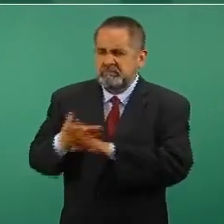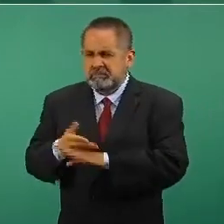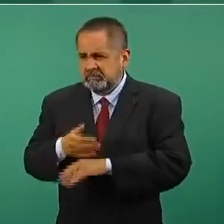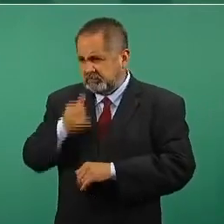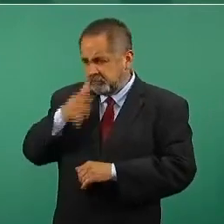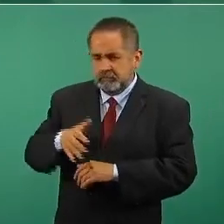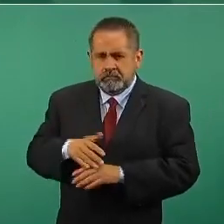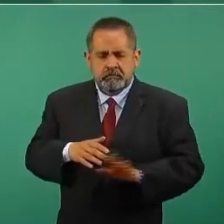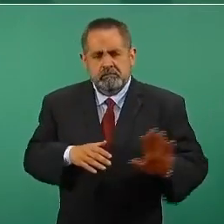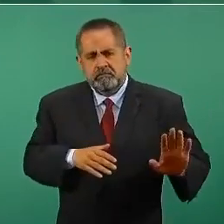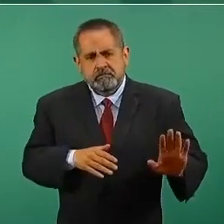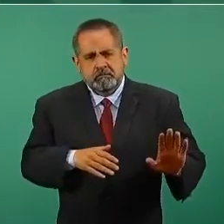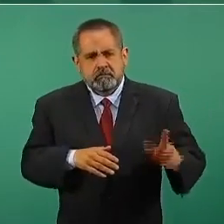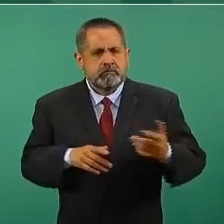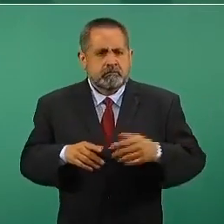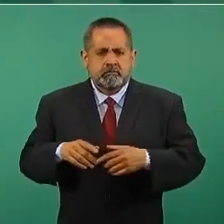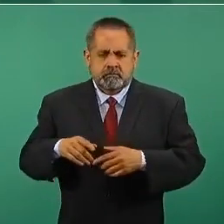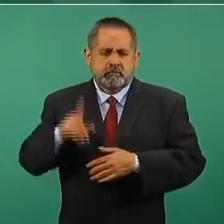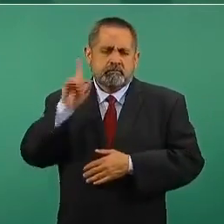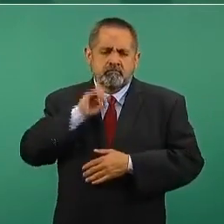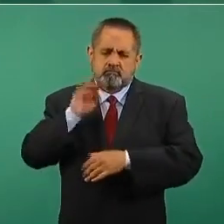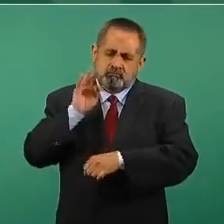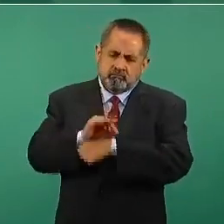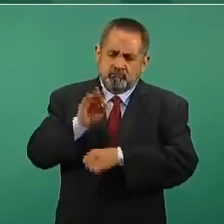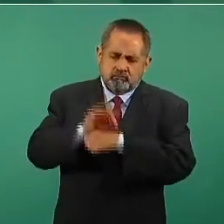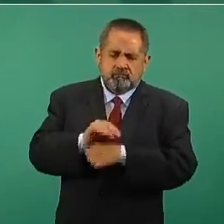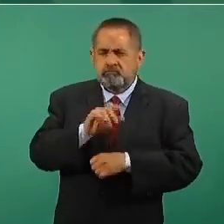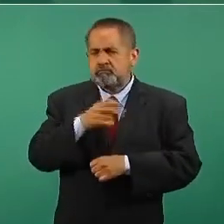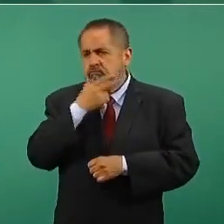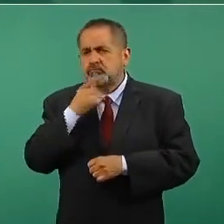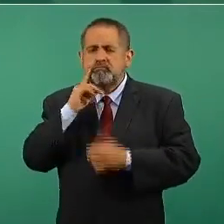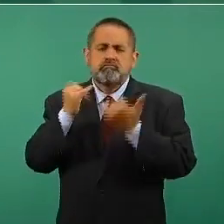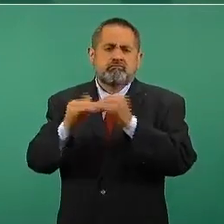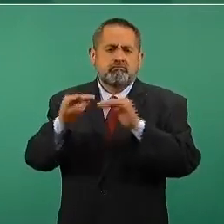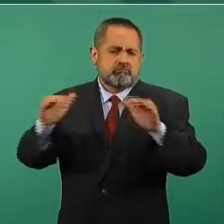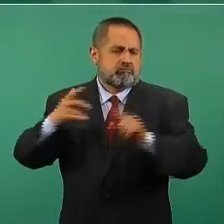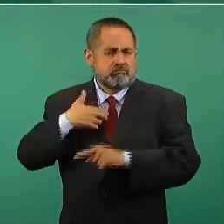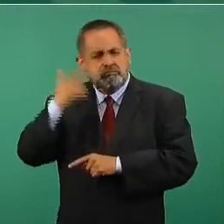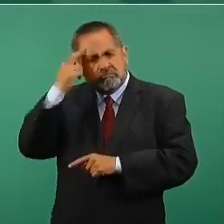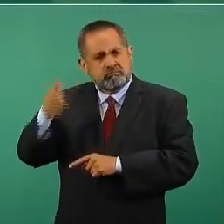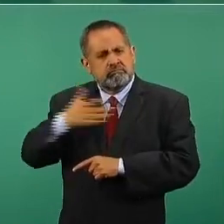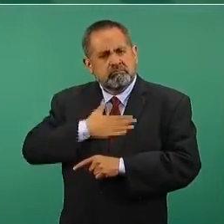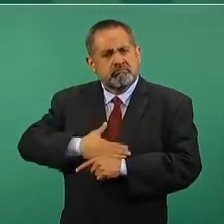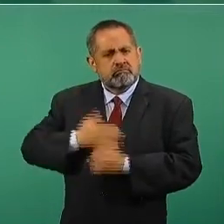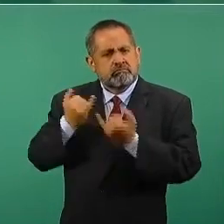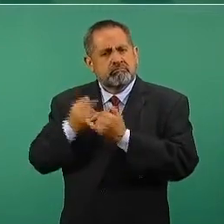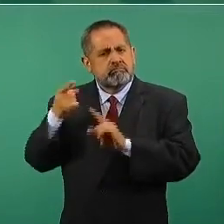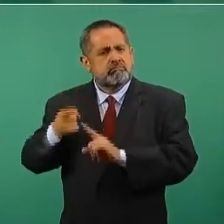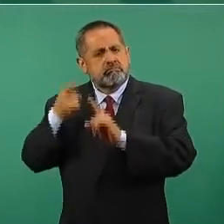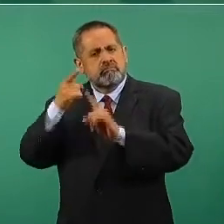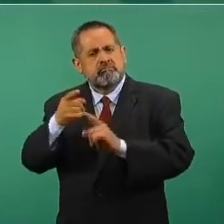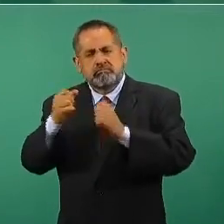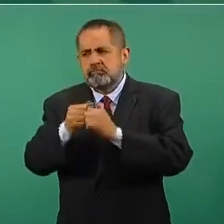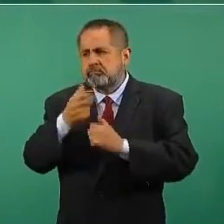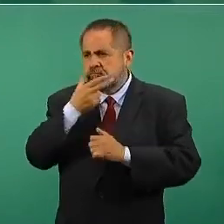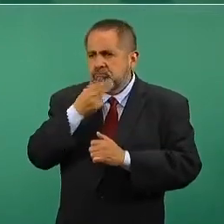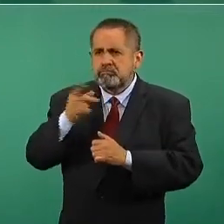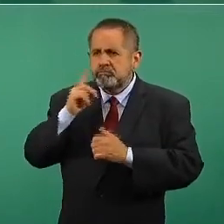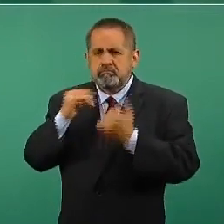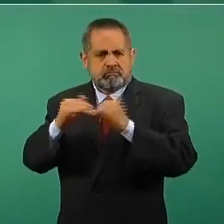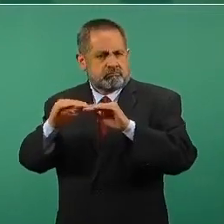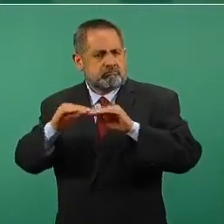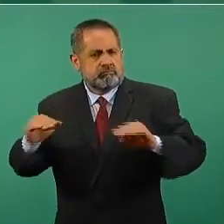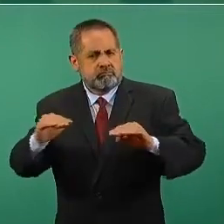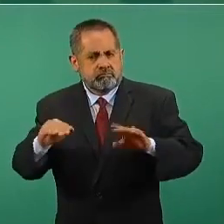una causa justa el defender la igualdad de mujeres con hombres, la